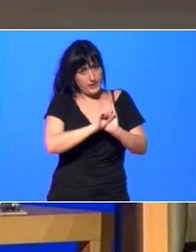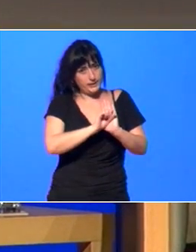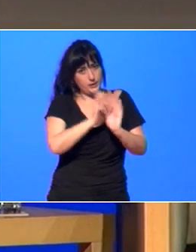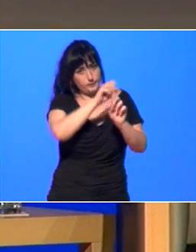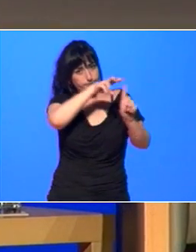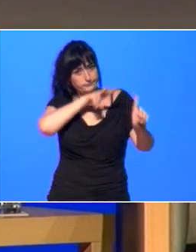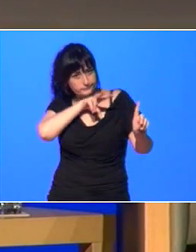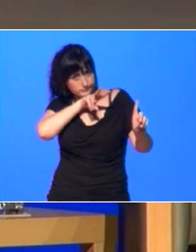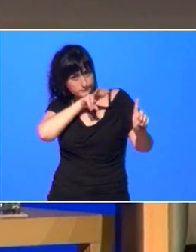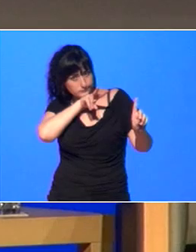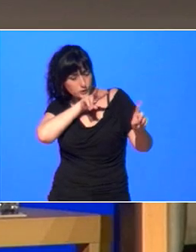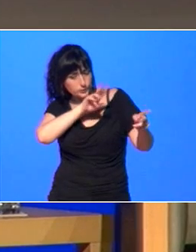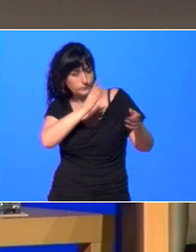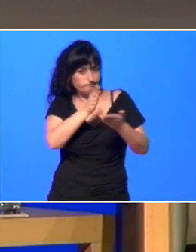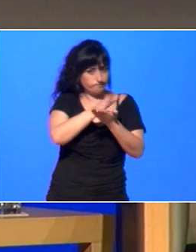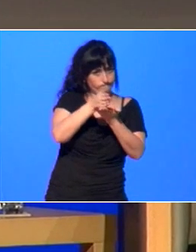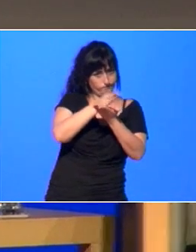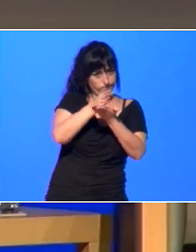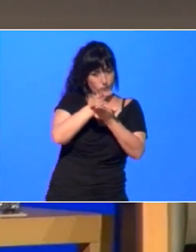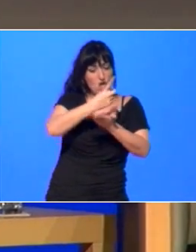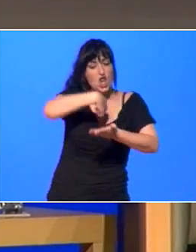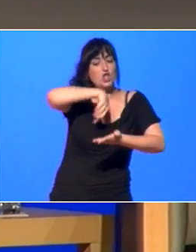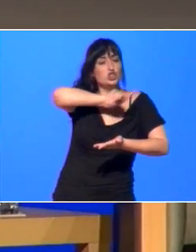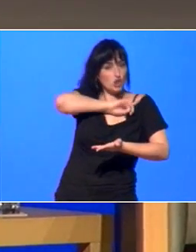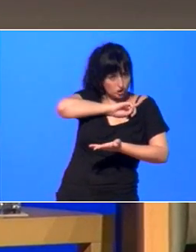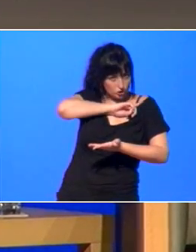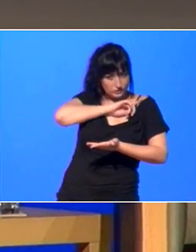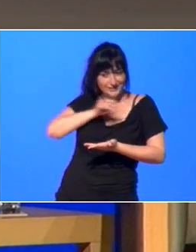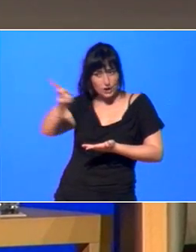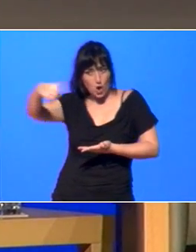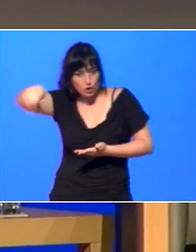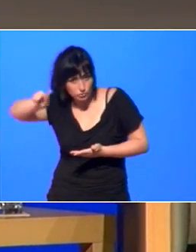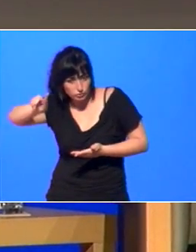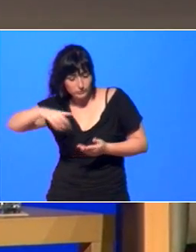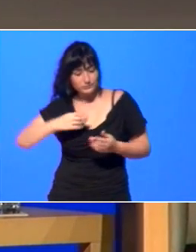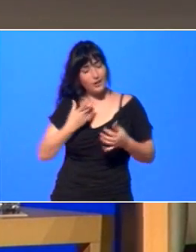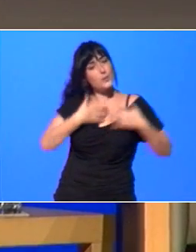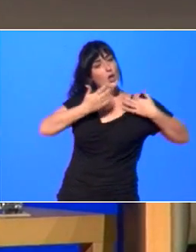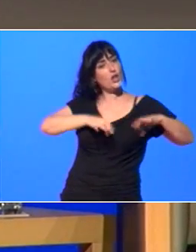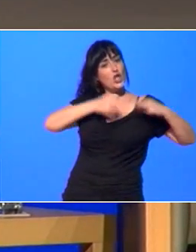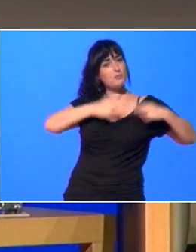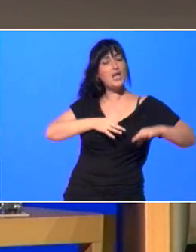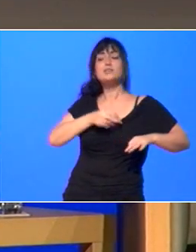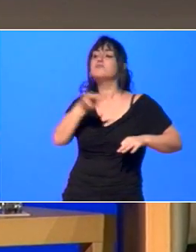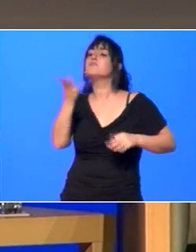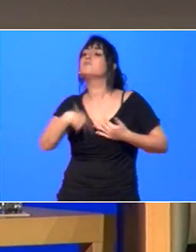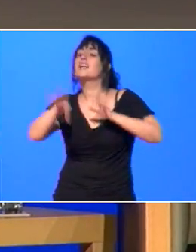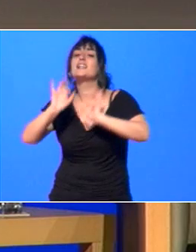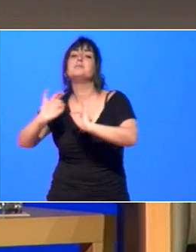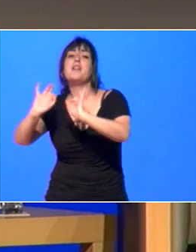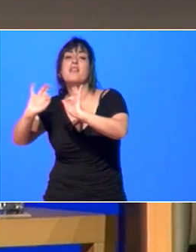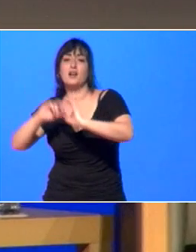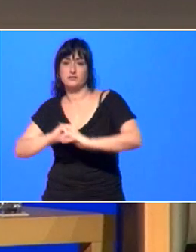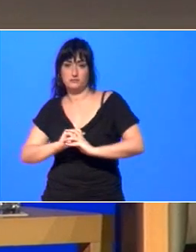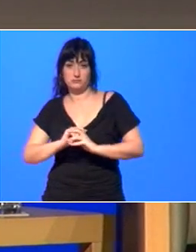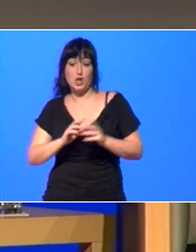dicotómica, entre unos otros y un otros, entre unos normales y otros que son especiales. Luego, esos especiales les hemos